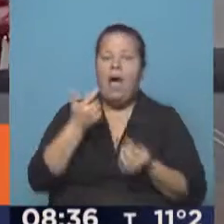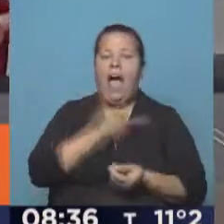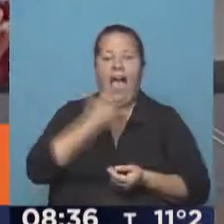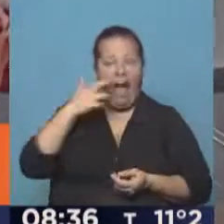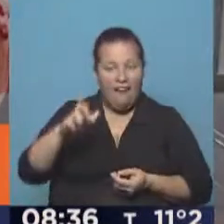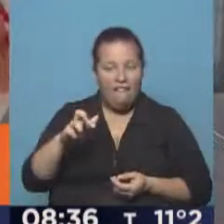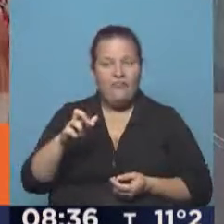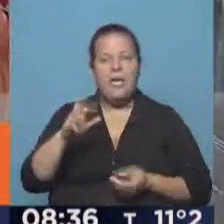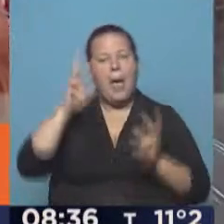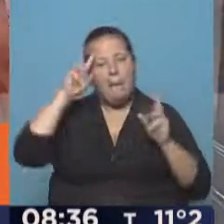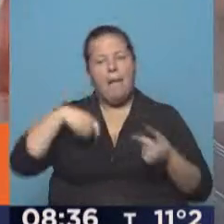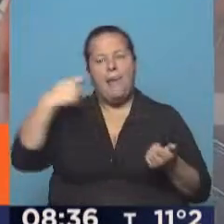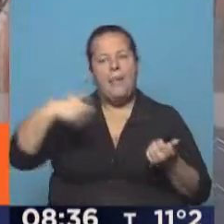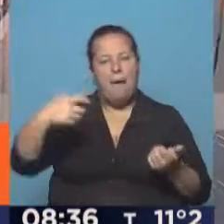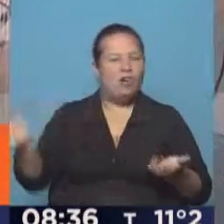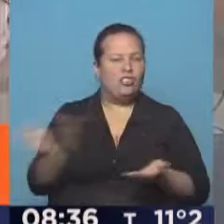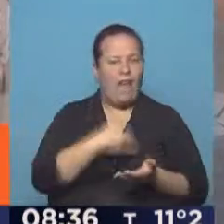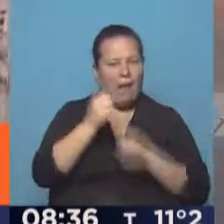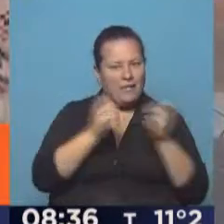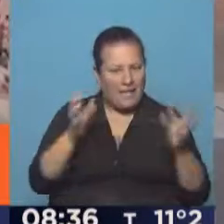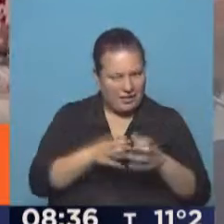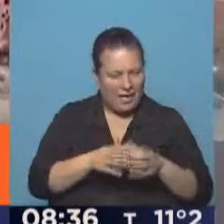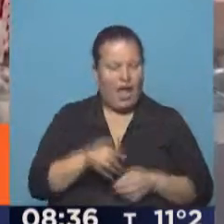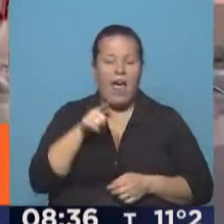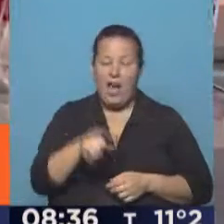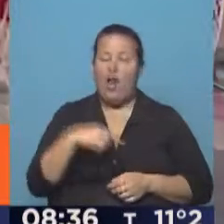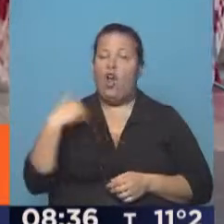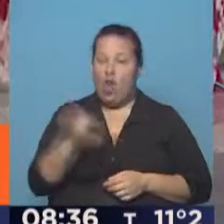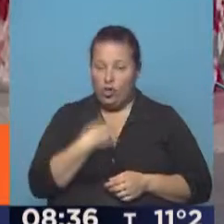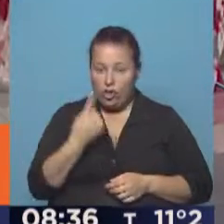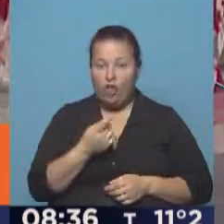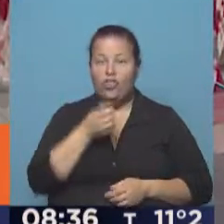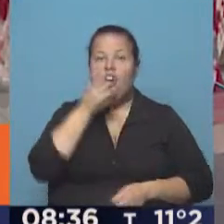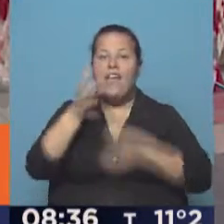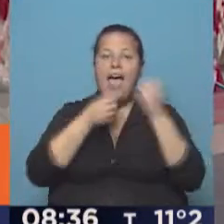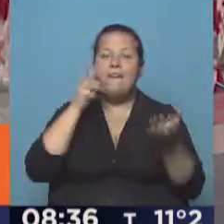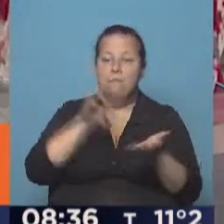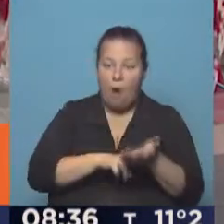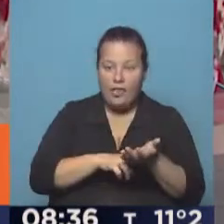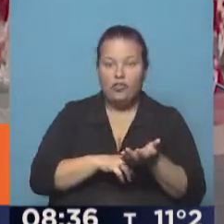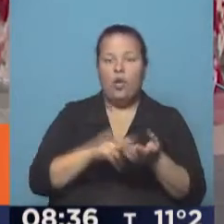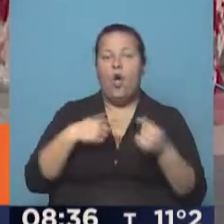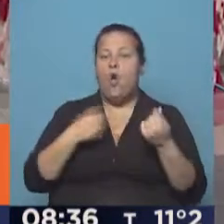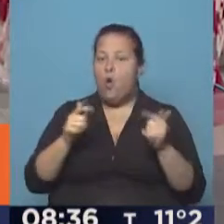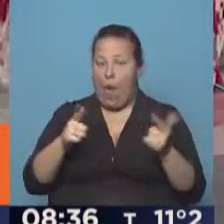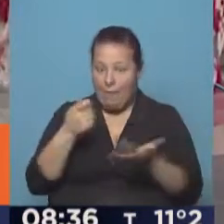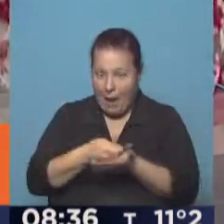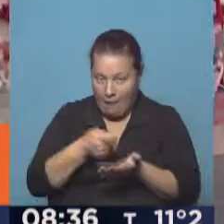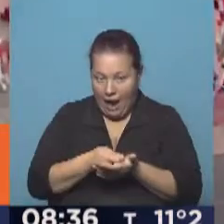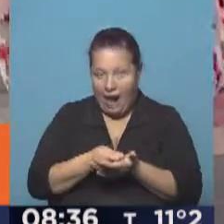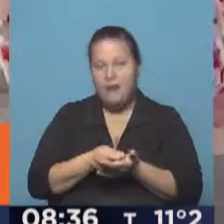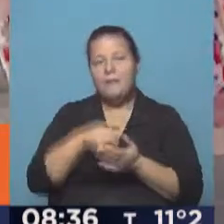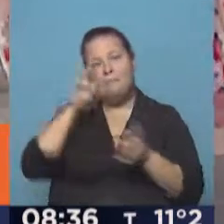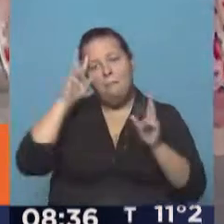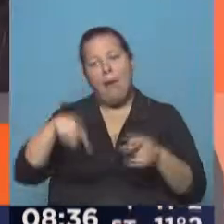ha sacado los planes de pagos que teníamos las pymes. Esto es, nosotros cuando declarábamos los impuestos y no teníamos el dinero para pagarlo, entrábamos